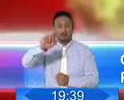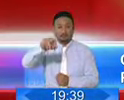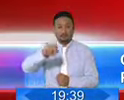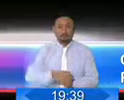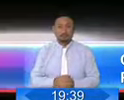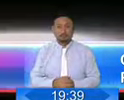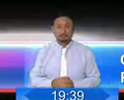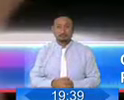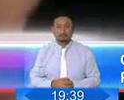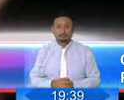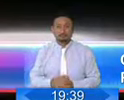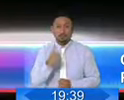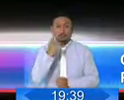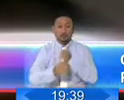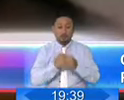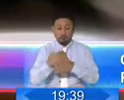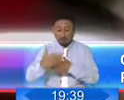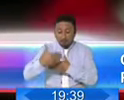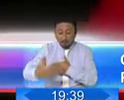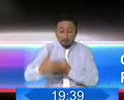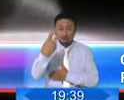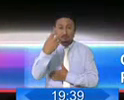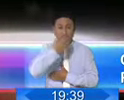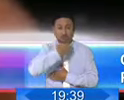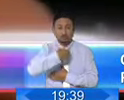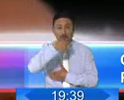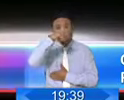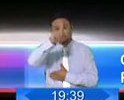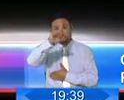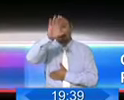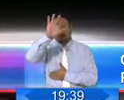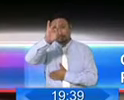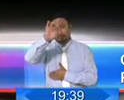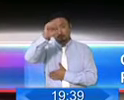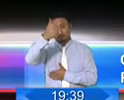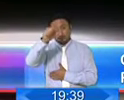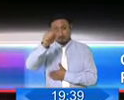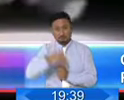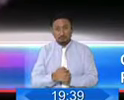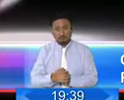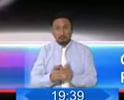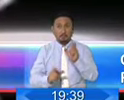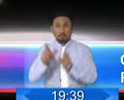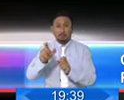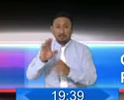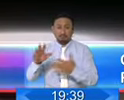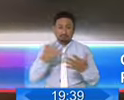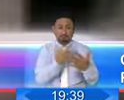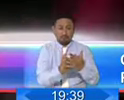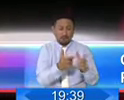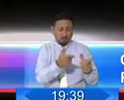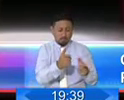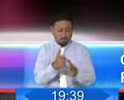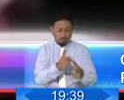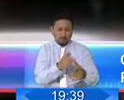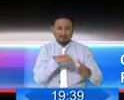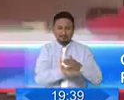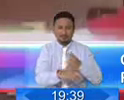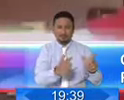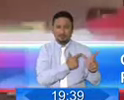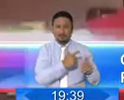Junta! Un año después, el 2 de agosto de 1810, los patriotas fueron apresados y asesinados en el cuartel de